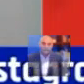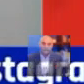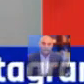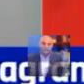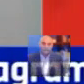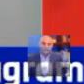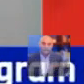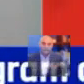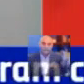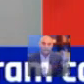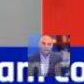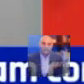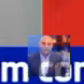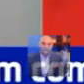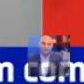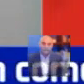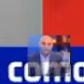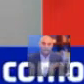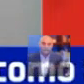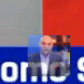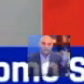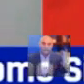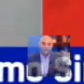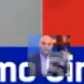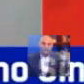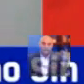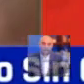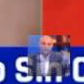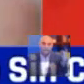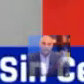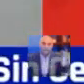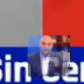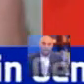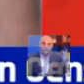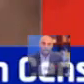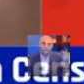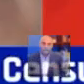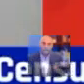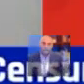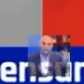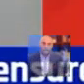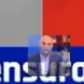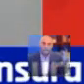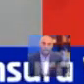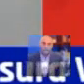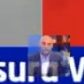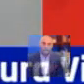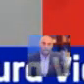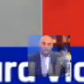gusta agachar la cabeza, sino son arrogantes,